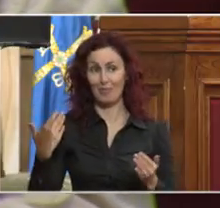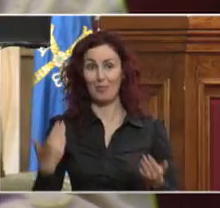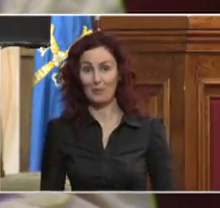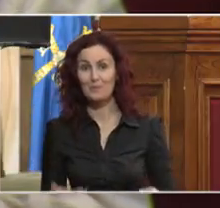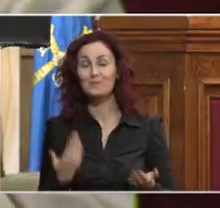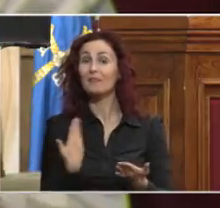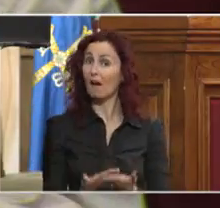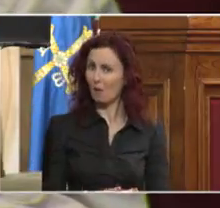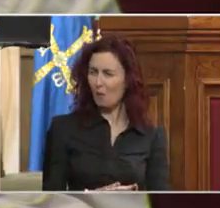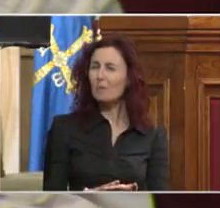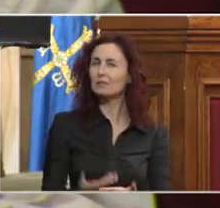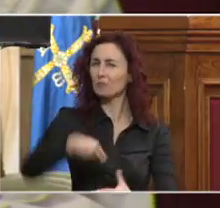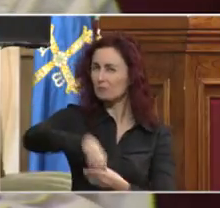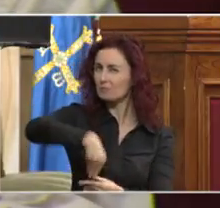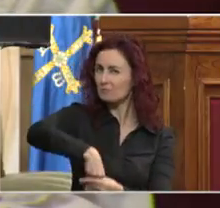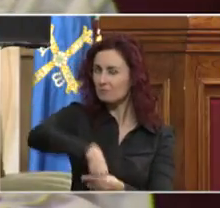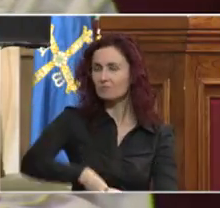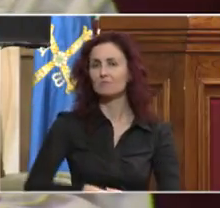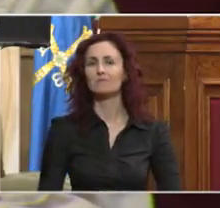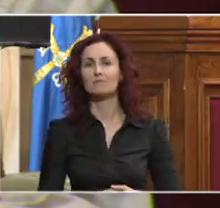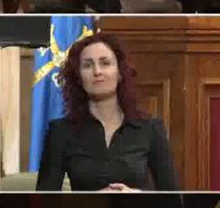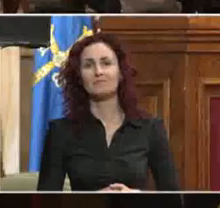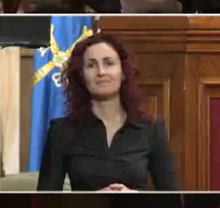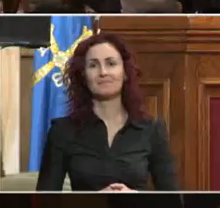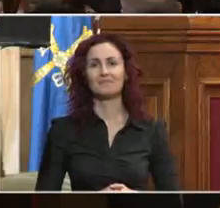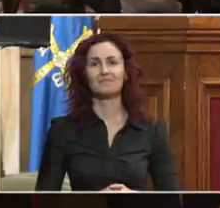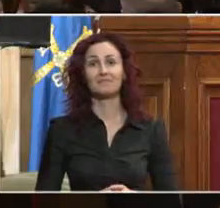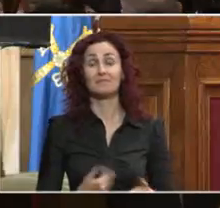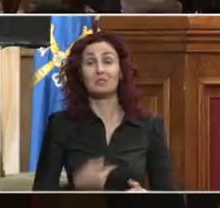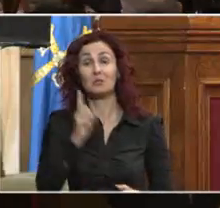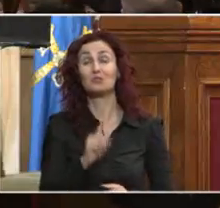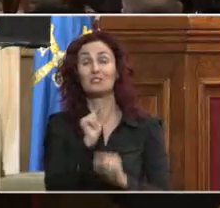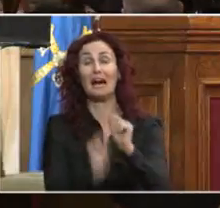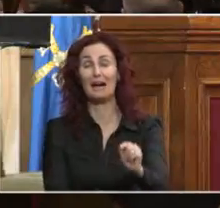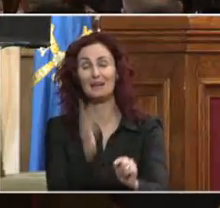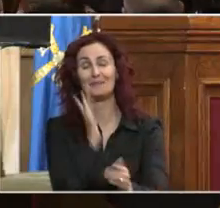con argumentos y demás, ¿no? Sí. Pero no se sabe, ¿no?